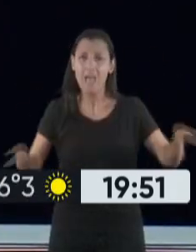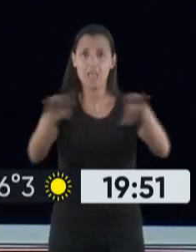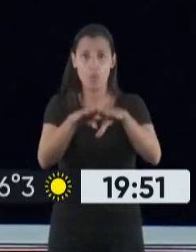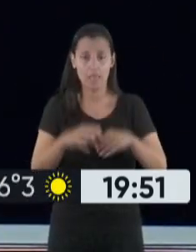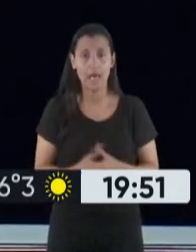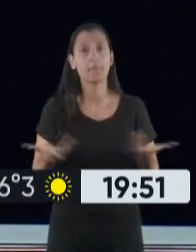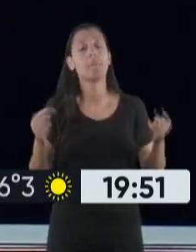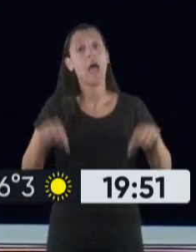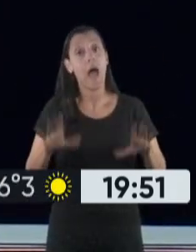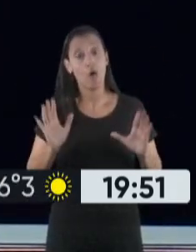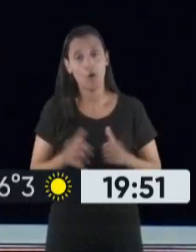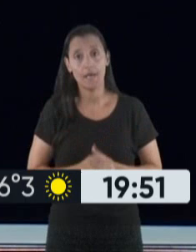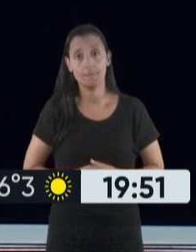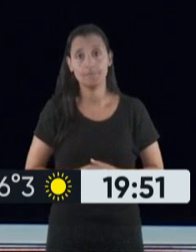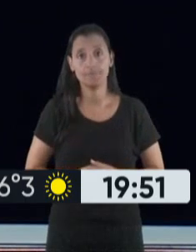Ahora,